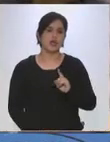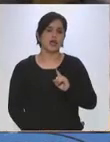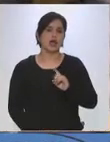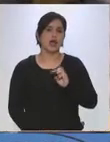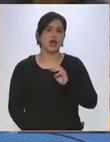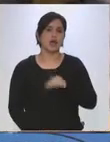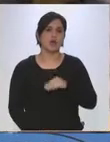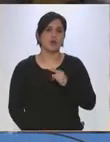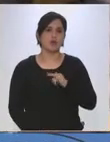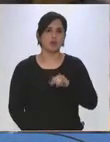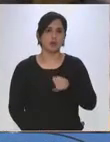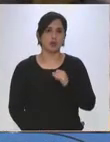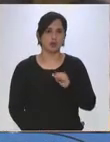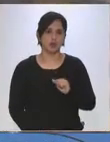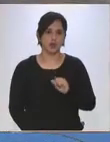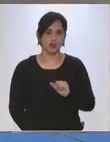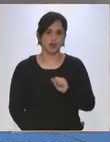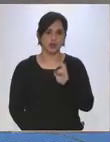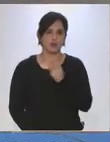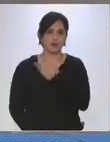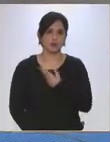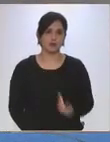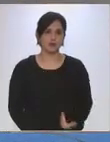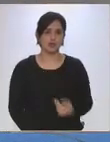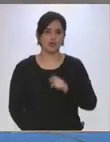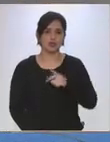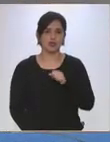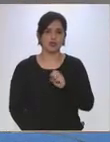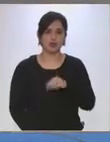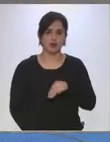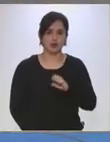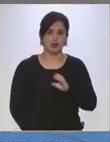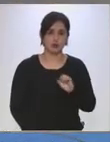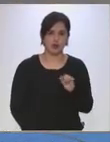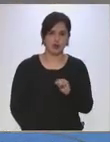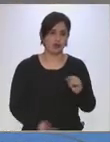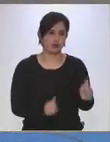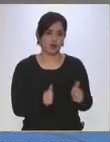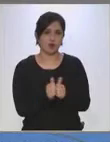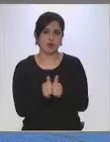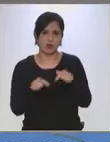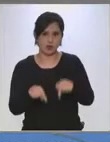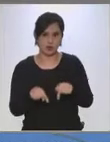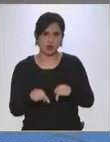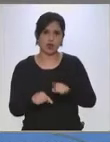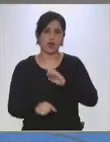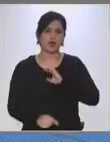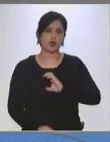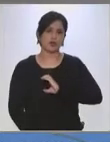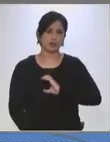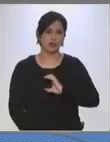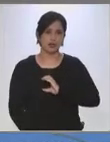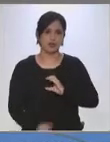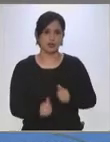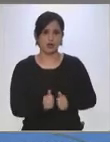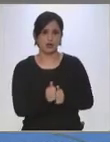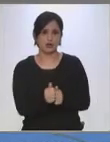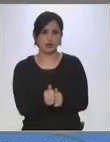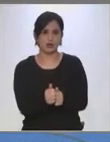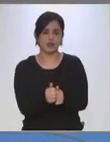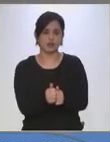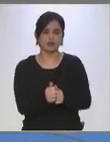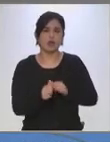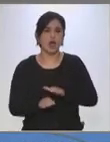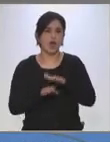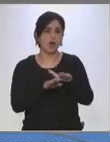de chile y a su vicepresidente quiles gómez que también nos acompañan aquí a los entrenadores a los guías a quienes